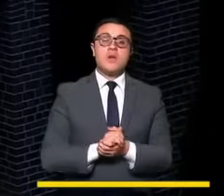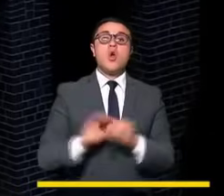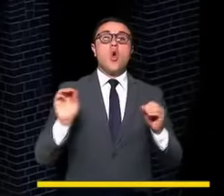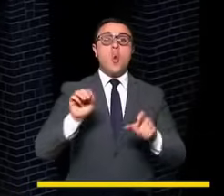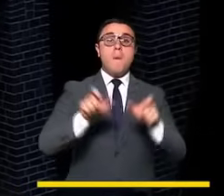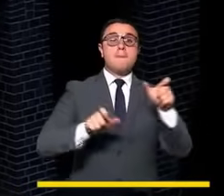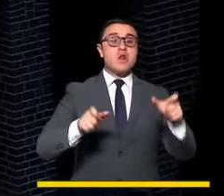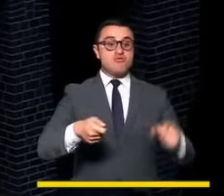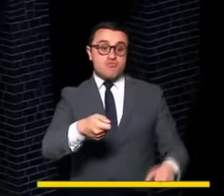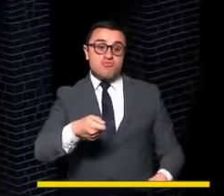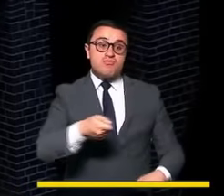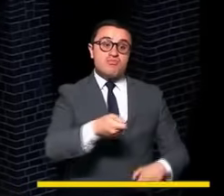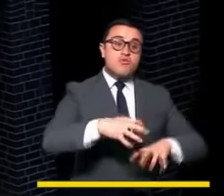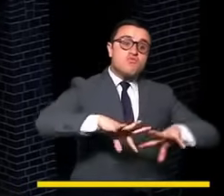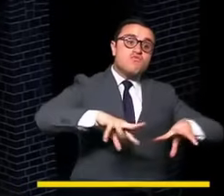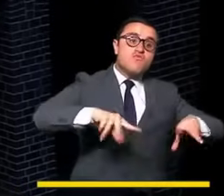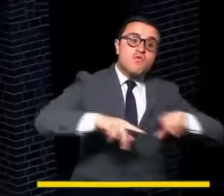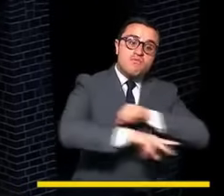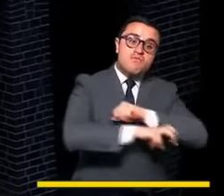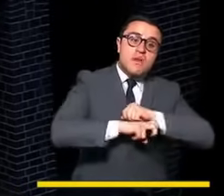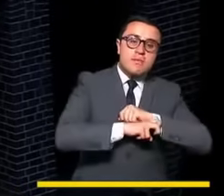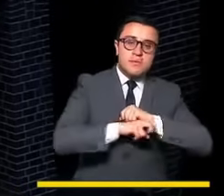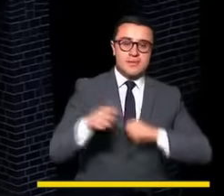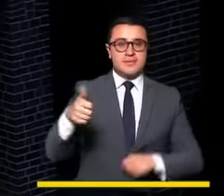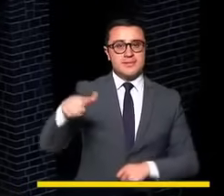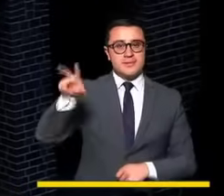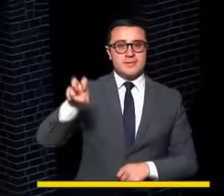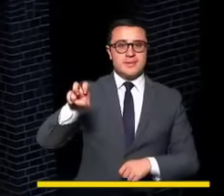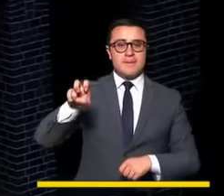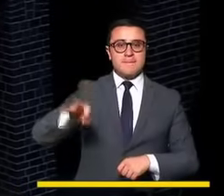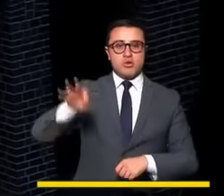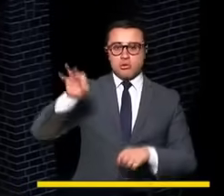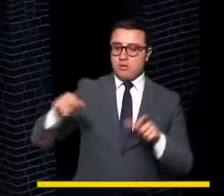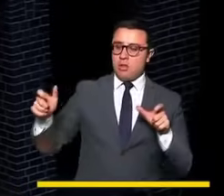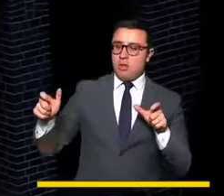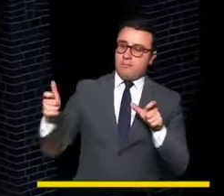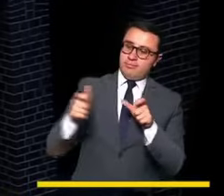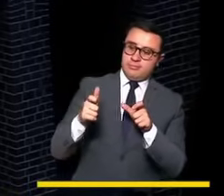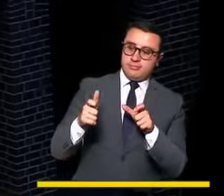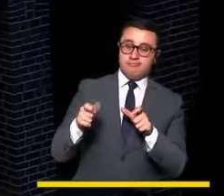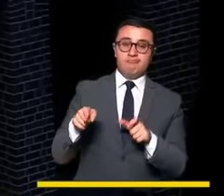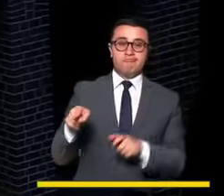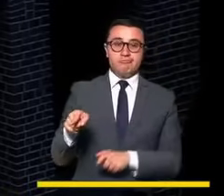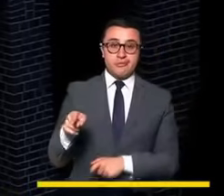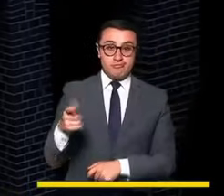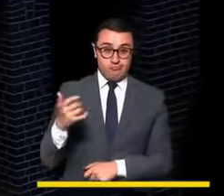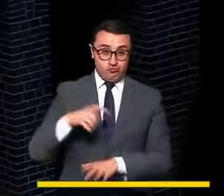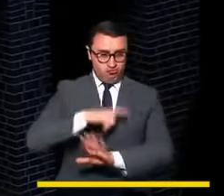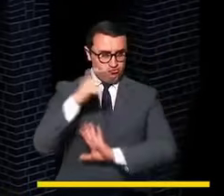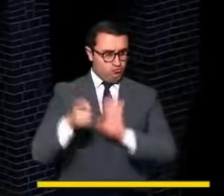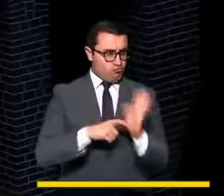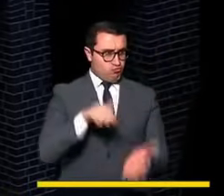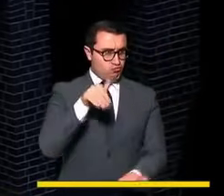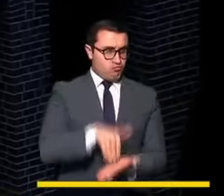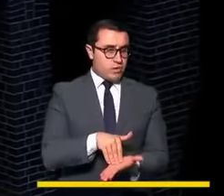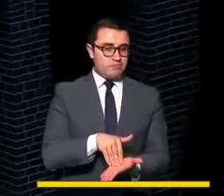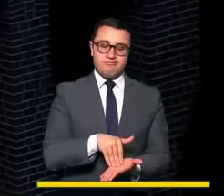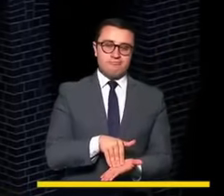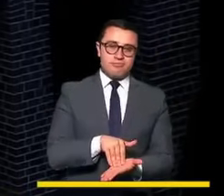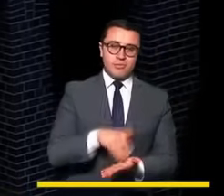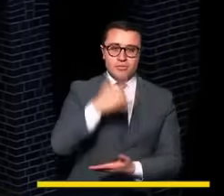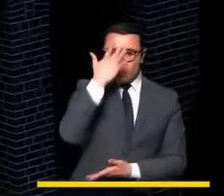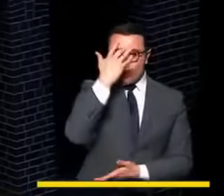de personas, tiene una reducción de 17, esta estadística es la más floja, No porque el sino porque no hay